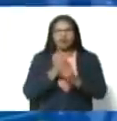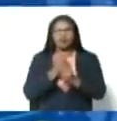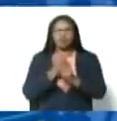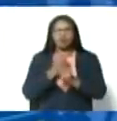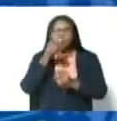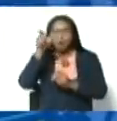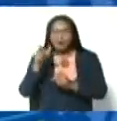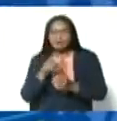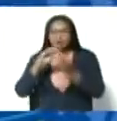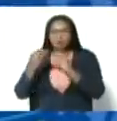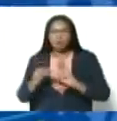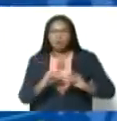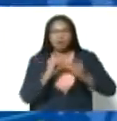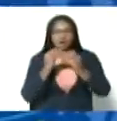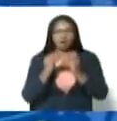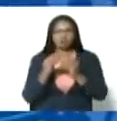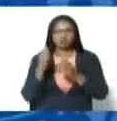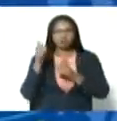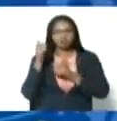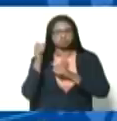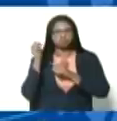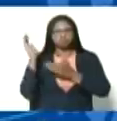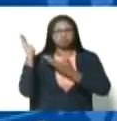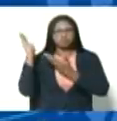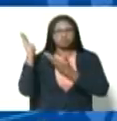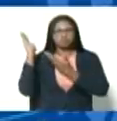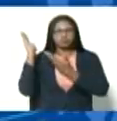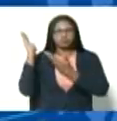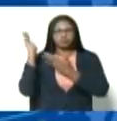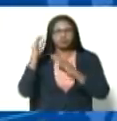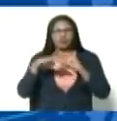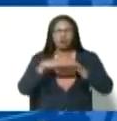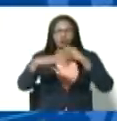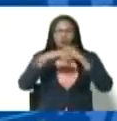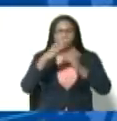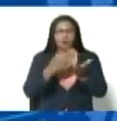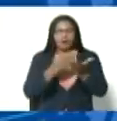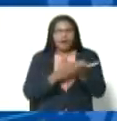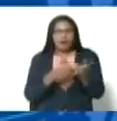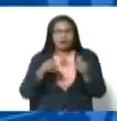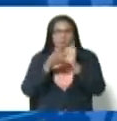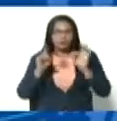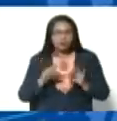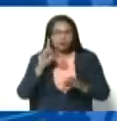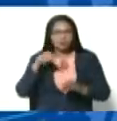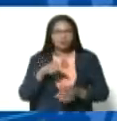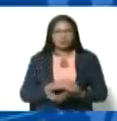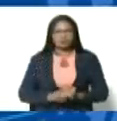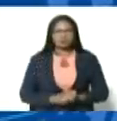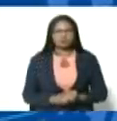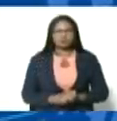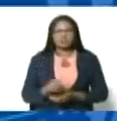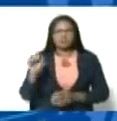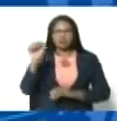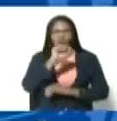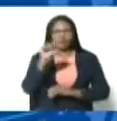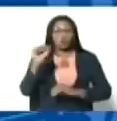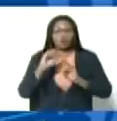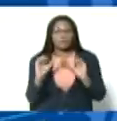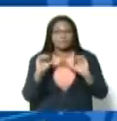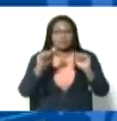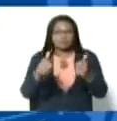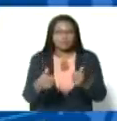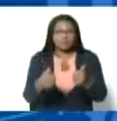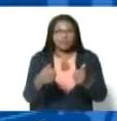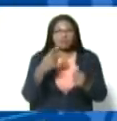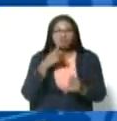lo han restaurado plenamente el autobús ese que tomé. Hice ejercicios